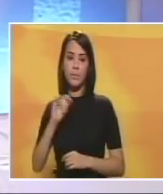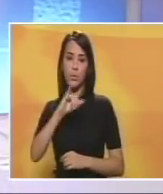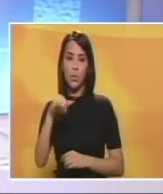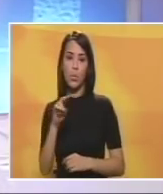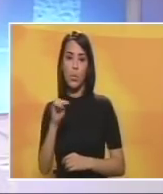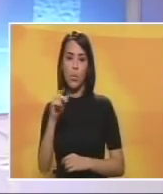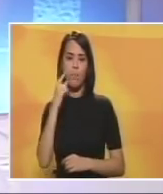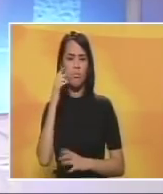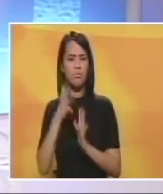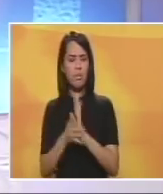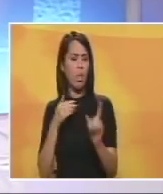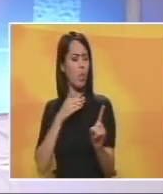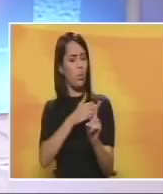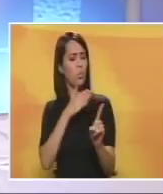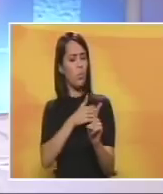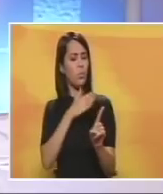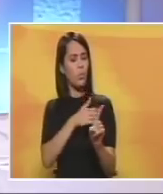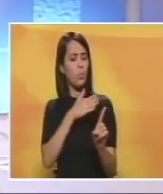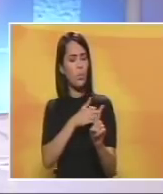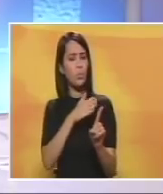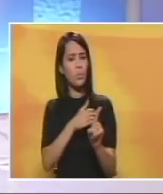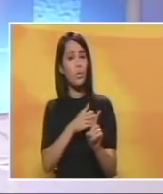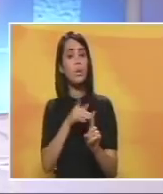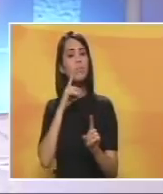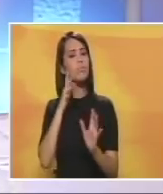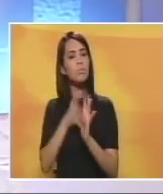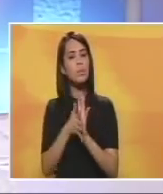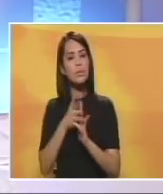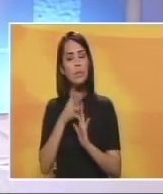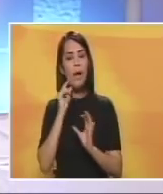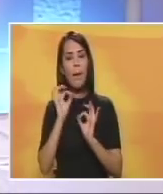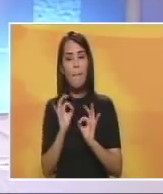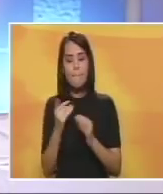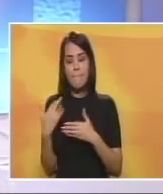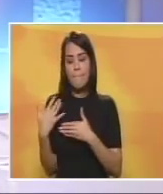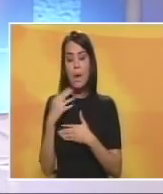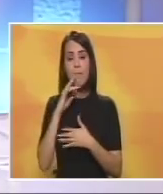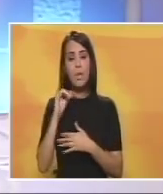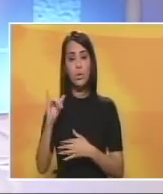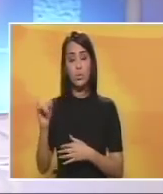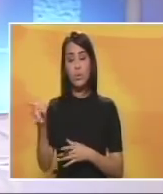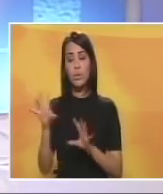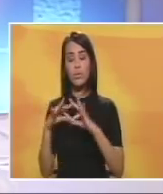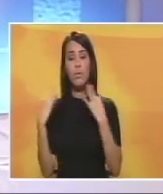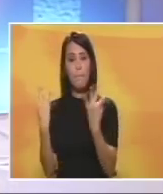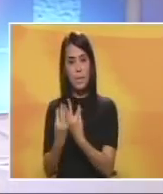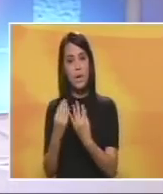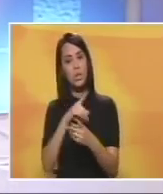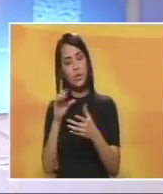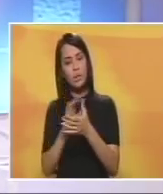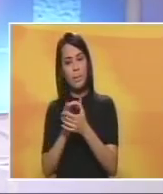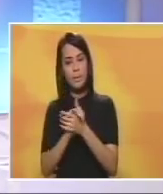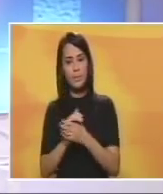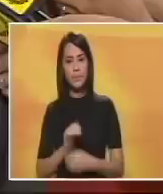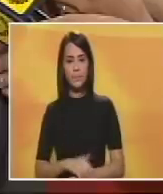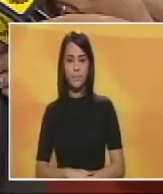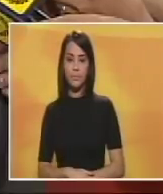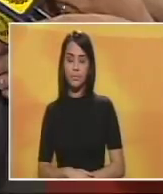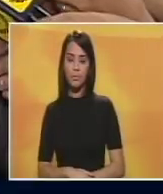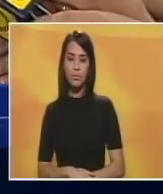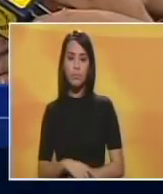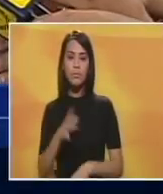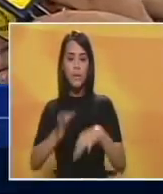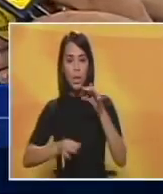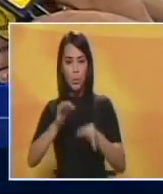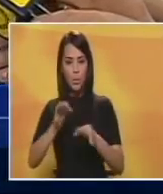sido víctima de tratos crueles e inhumanos. Esto a propósito de las recientes denuncias de sus familiares y allegados. Ruiz sostuvo que el juez de